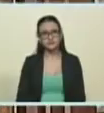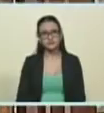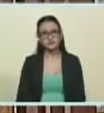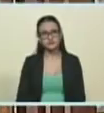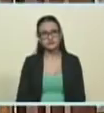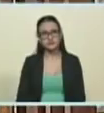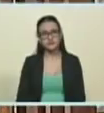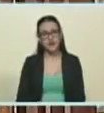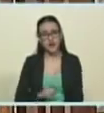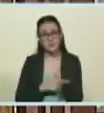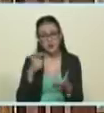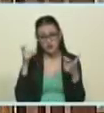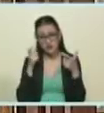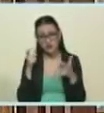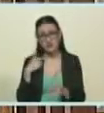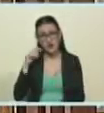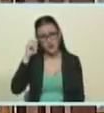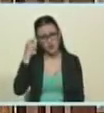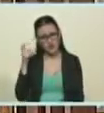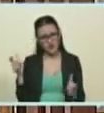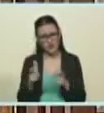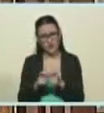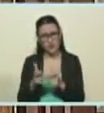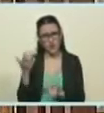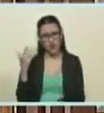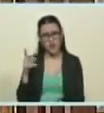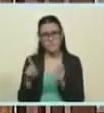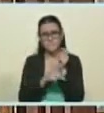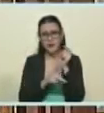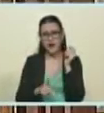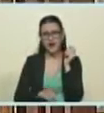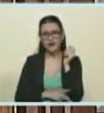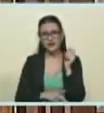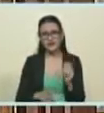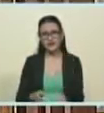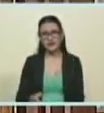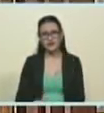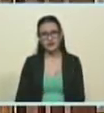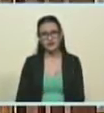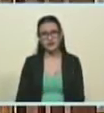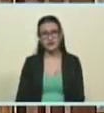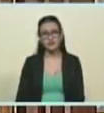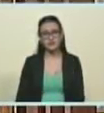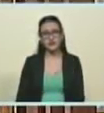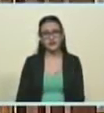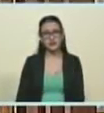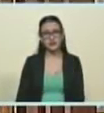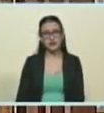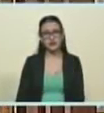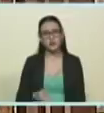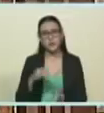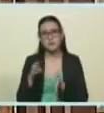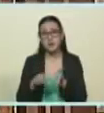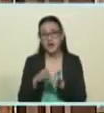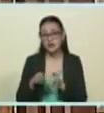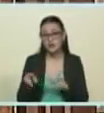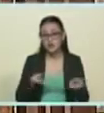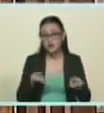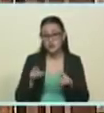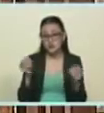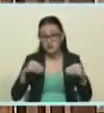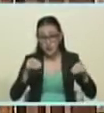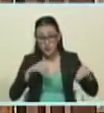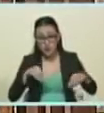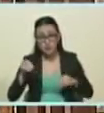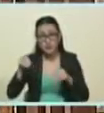Argeni Chávez, camarada, ¿te acuerdas las reuniones en el Parque Los Caobos? En el metro, coordinando cosas. Entre